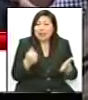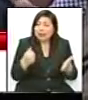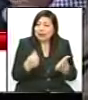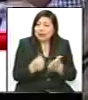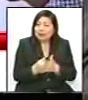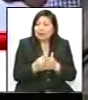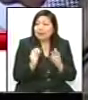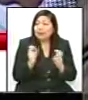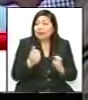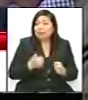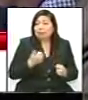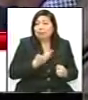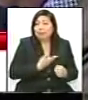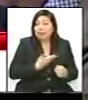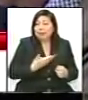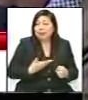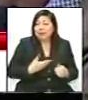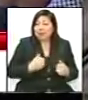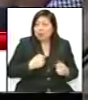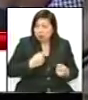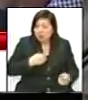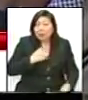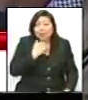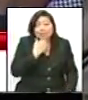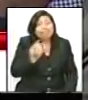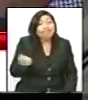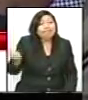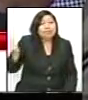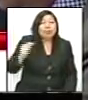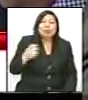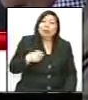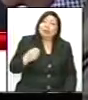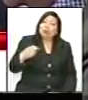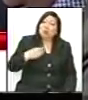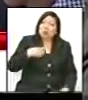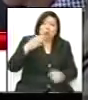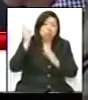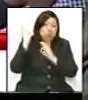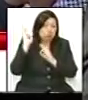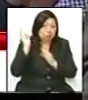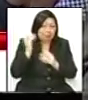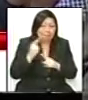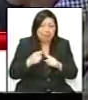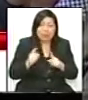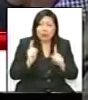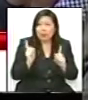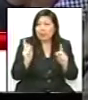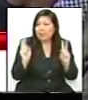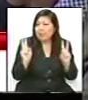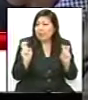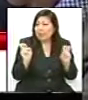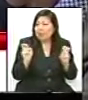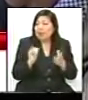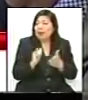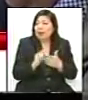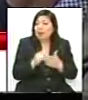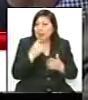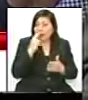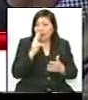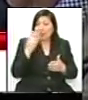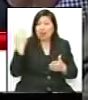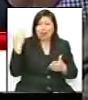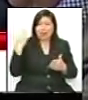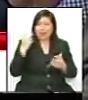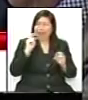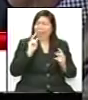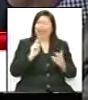del titular del cargo hace que yo venga a exponer sobre un tema del que me he enterado hace algunos